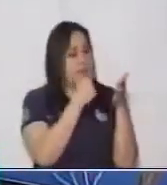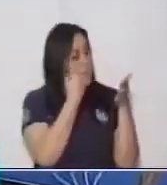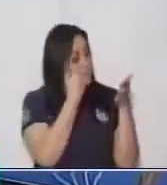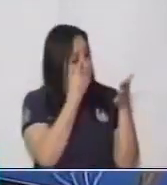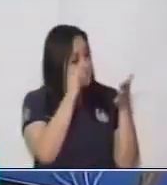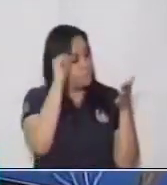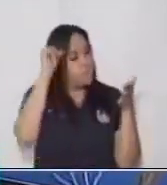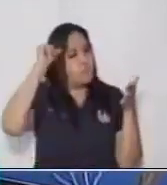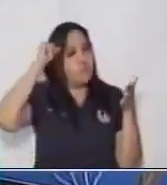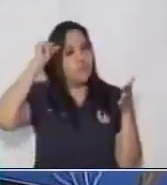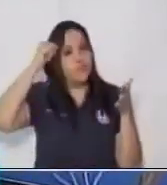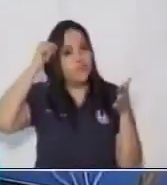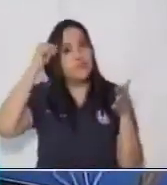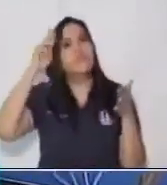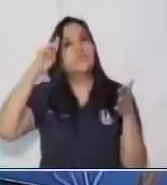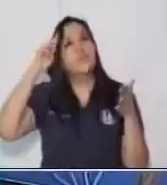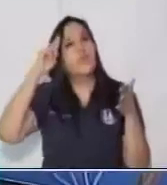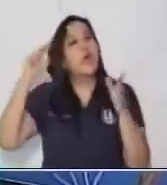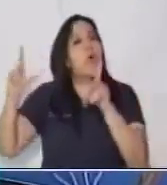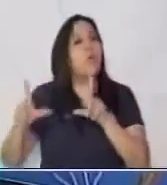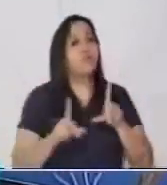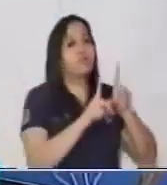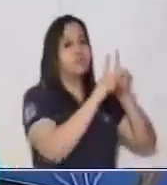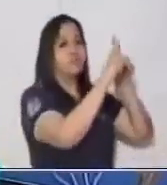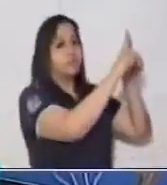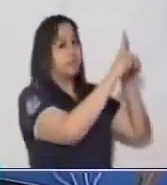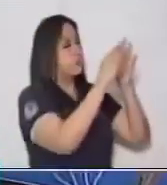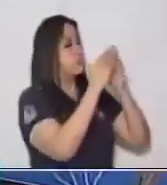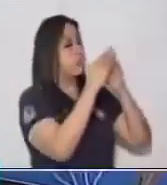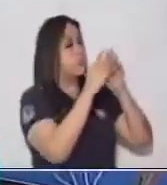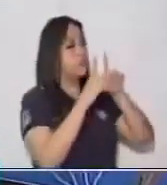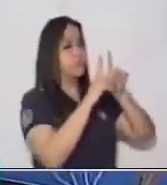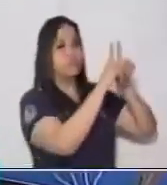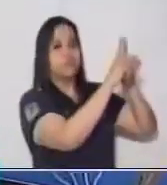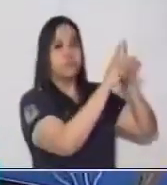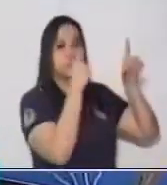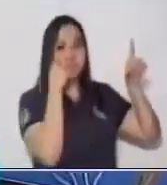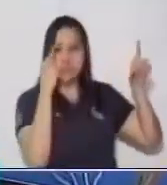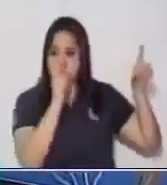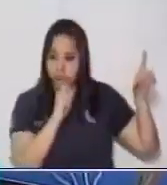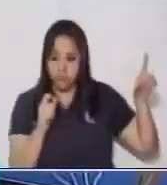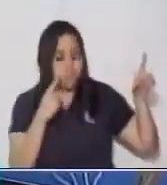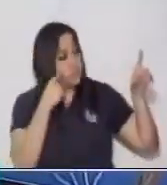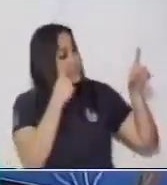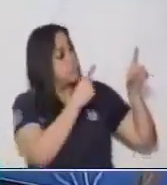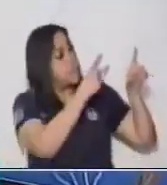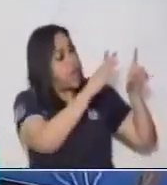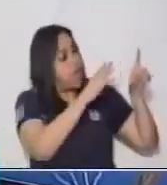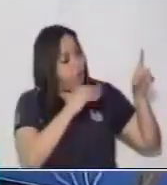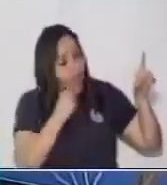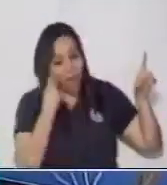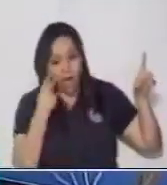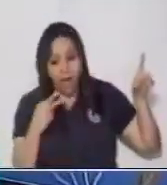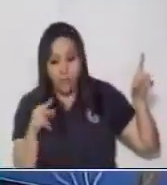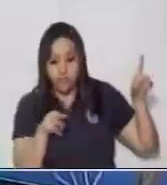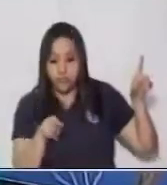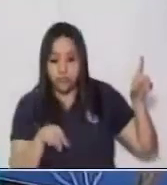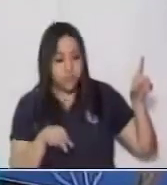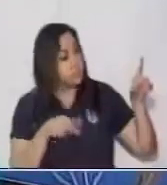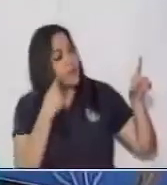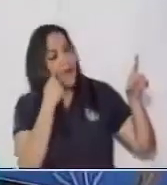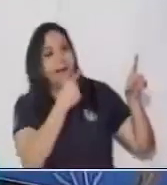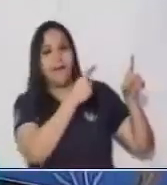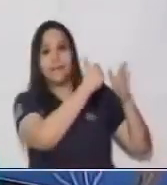lo colocaran en un lugar visible. Cuando ustedes hagan un análisis, les va a ayudar demasiado ver todo